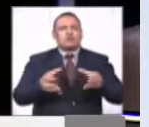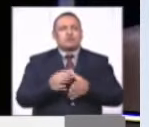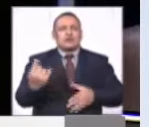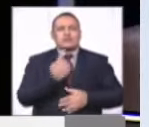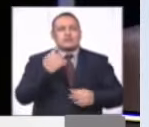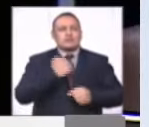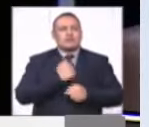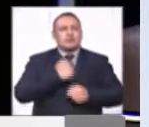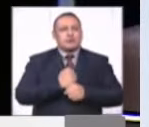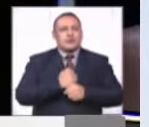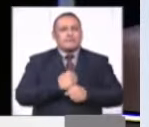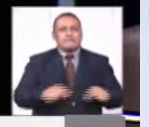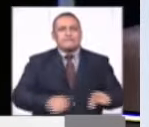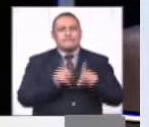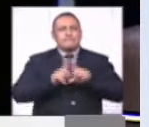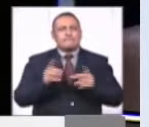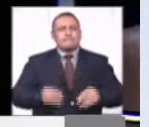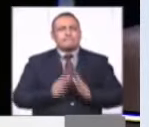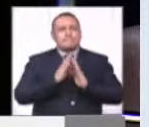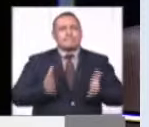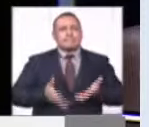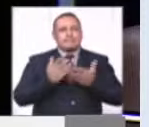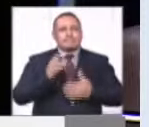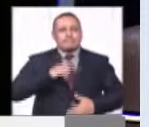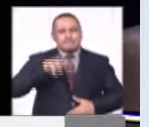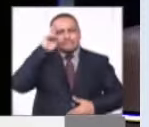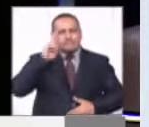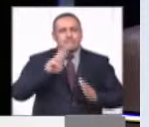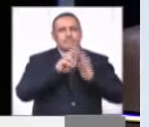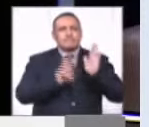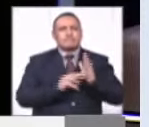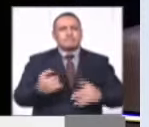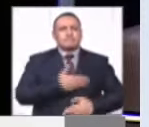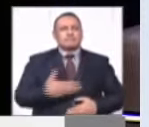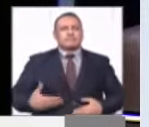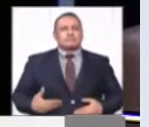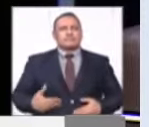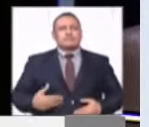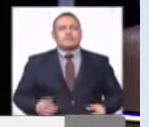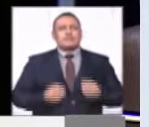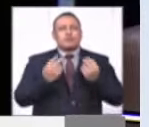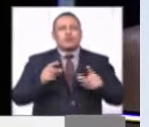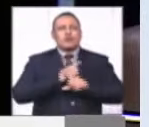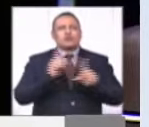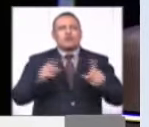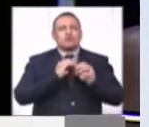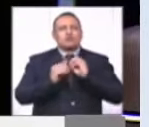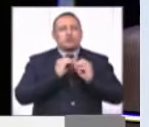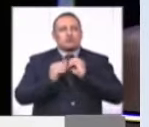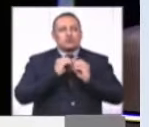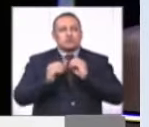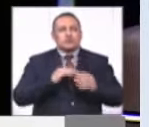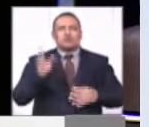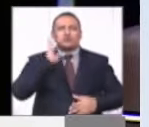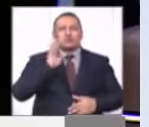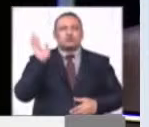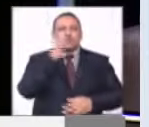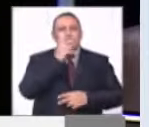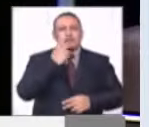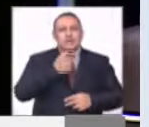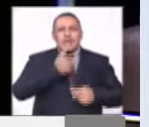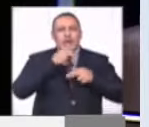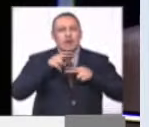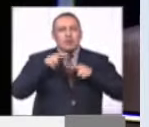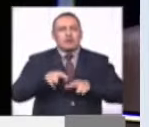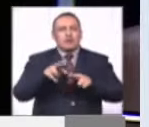de los trabajadores. No le podemos dar confianza a este régimen, presidente, que no remedia la contaminación de las aguas